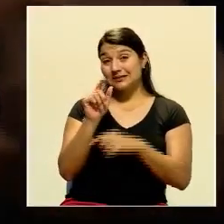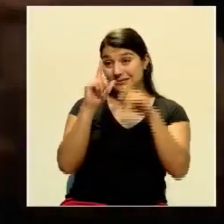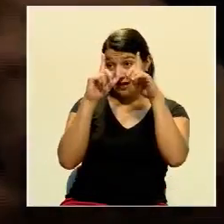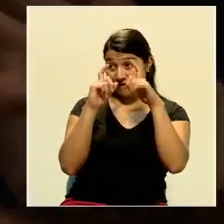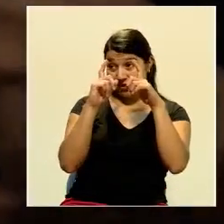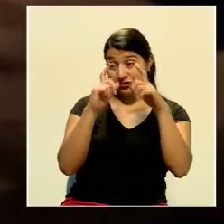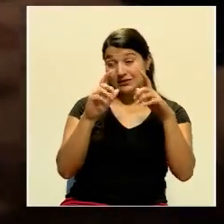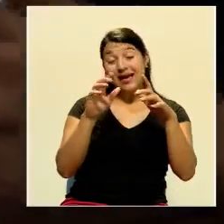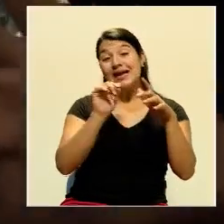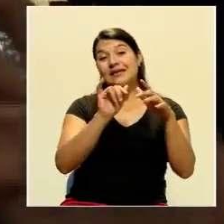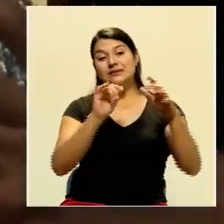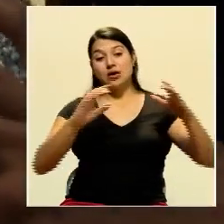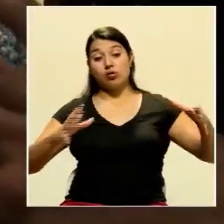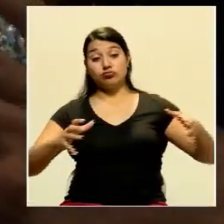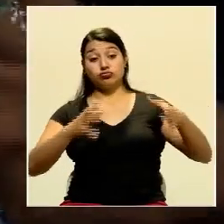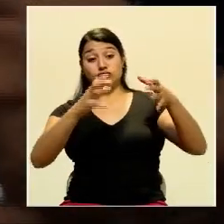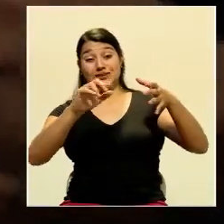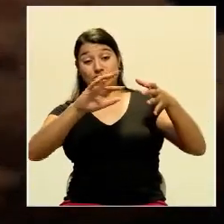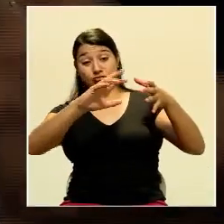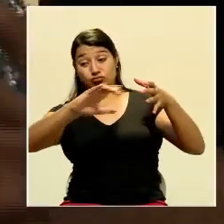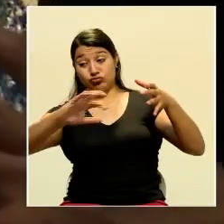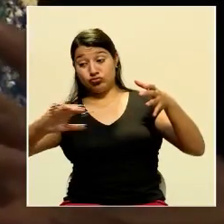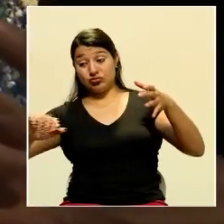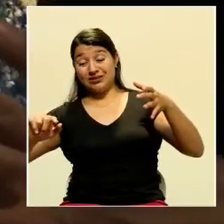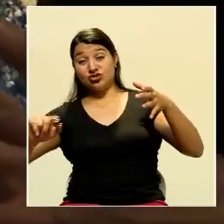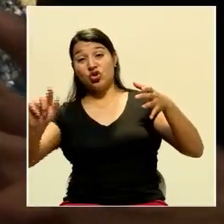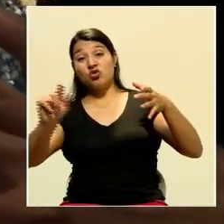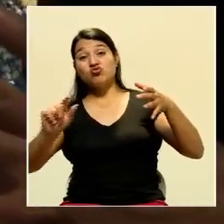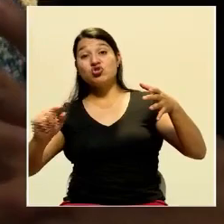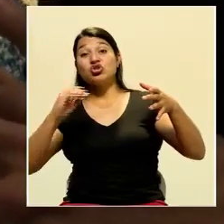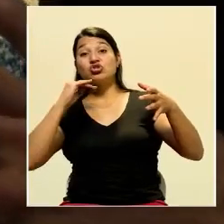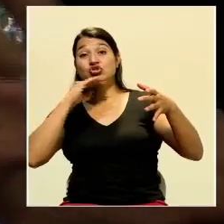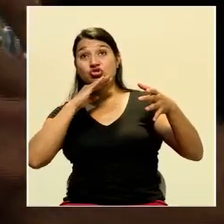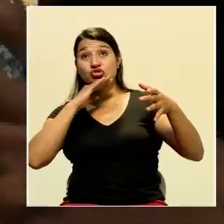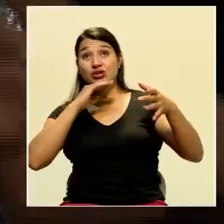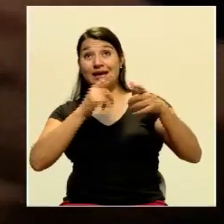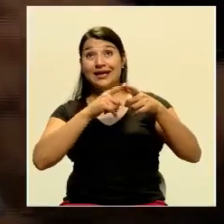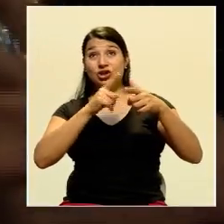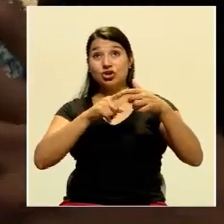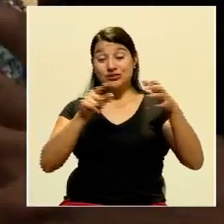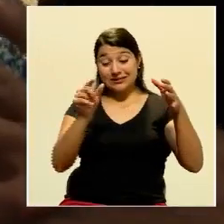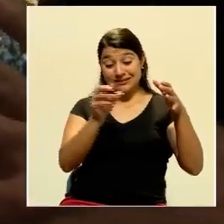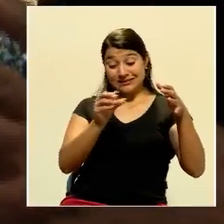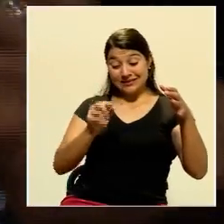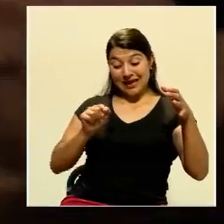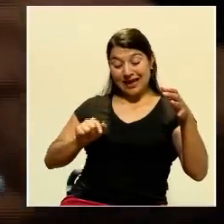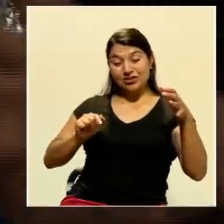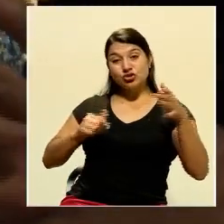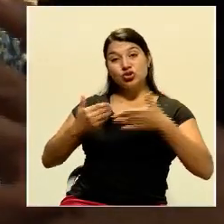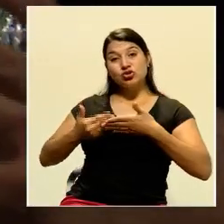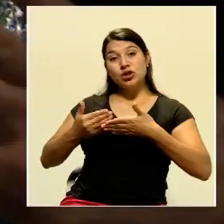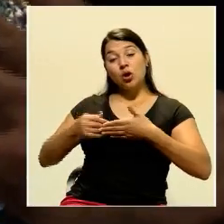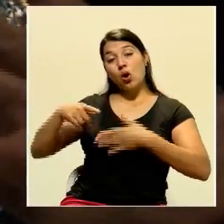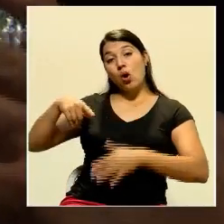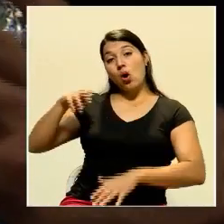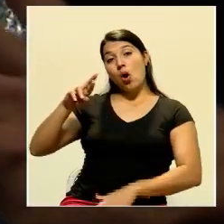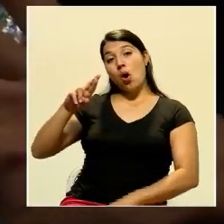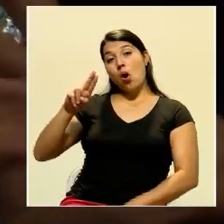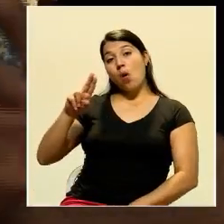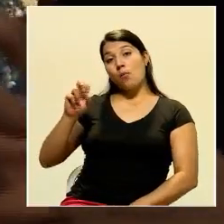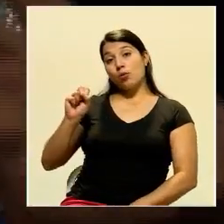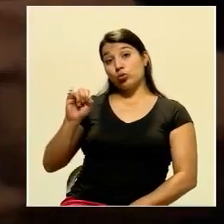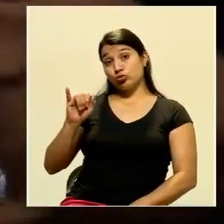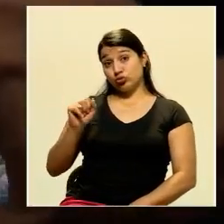río Sucio. Esta es la que iría entonces hacia Prusia, que por eso en la Comisión Nacional de Emergencias cerró varios senderos de